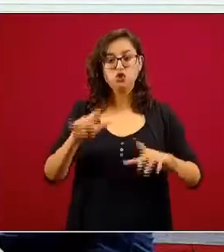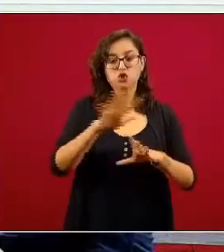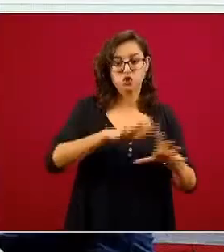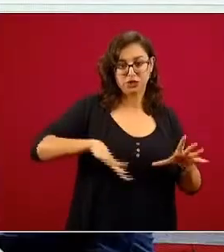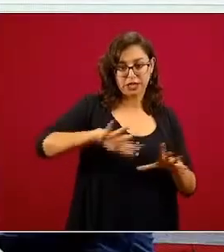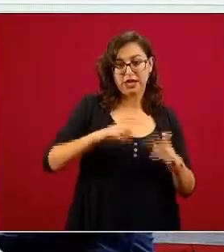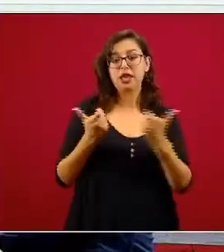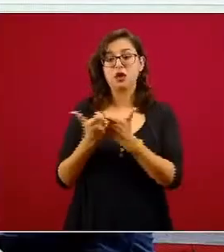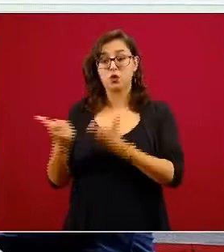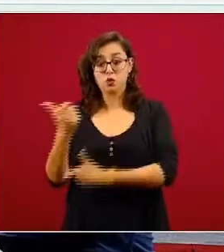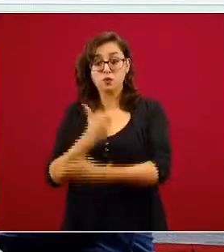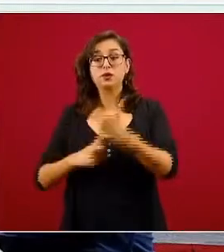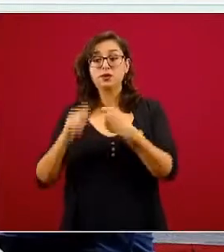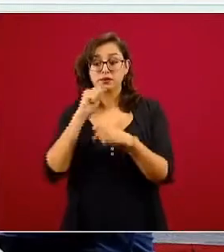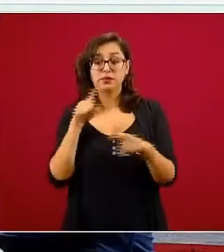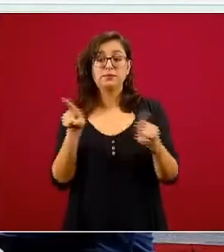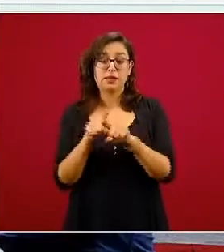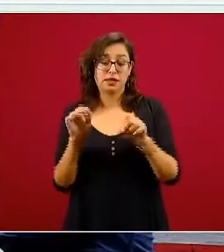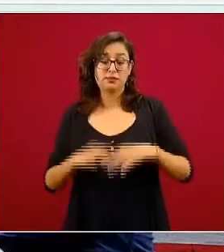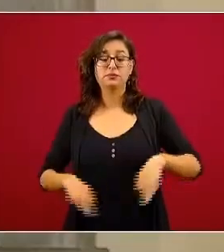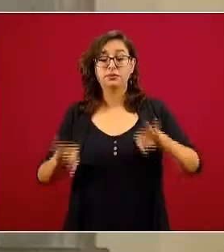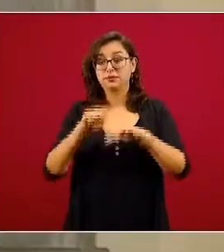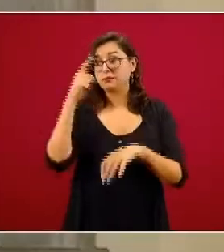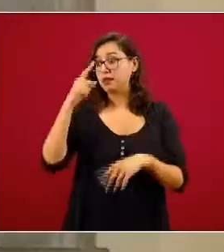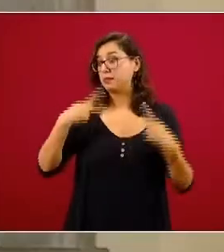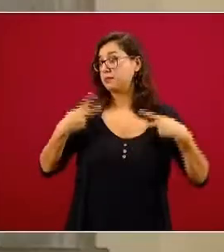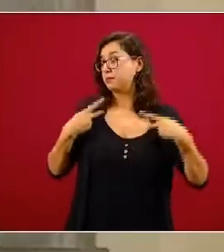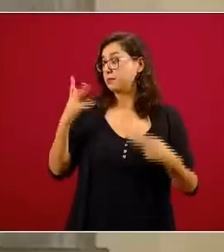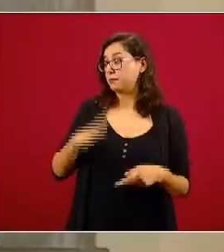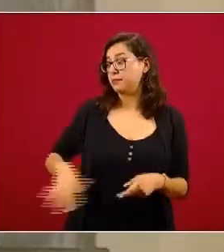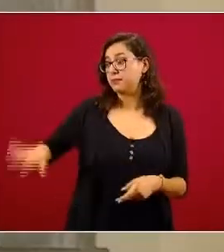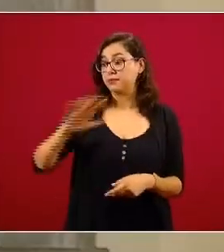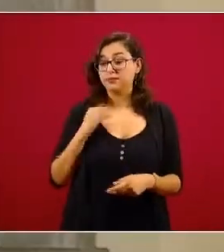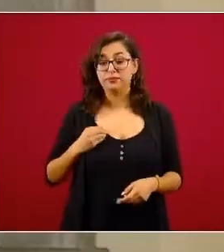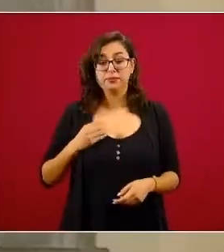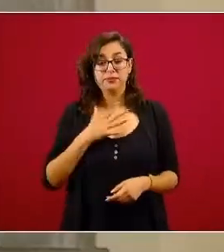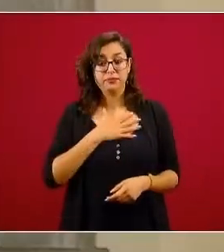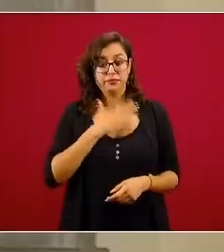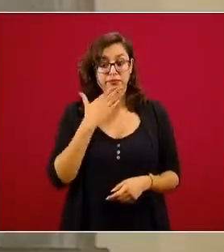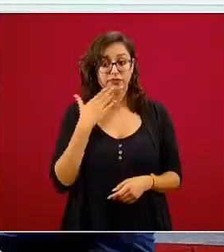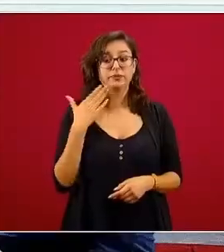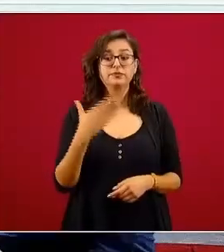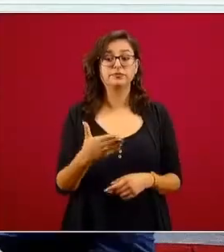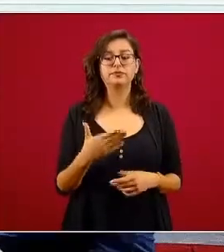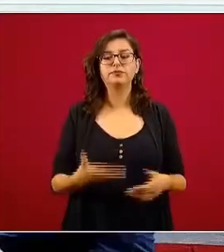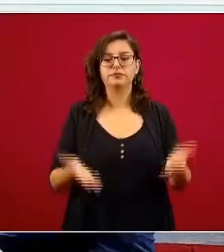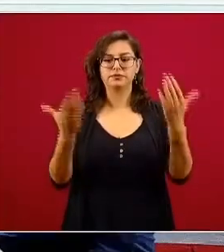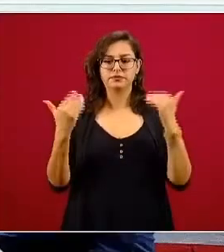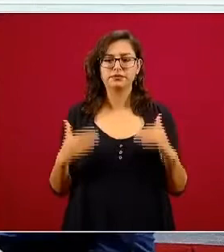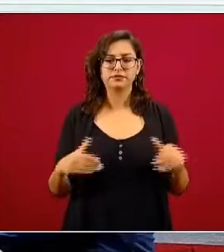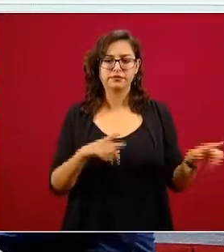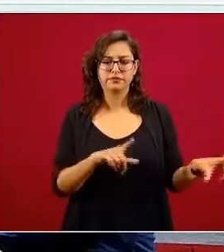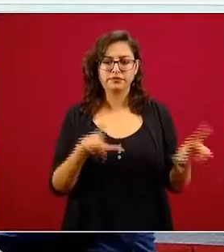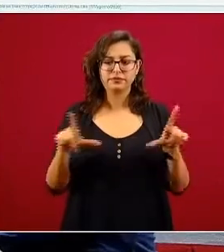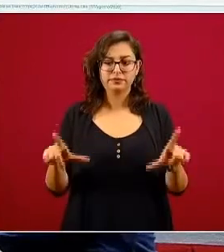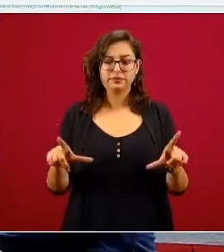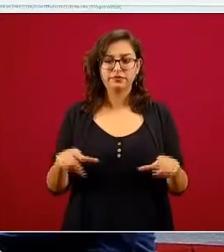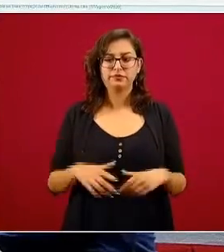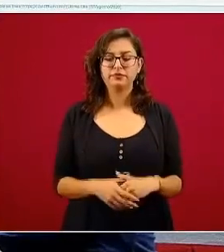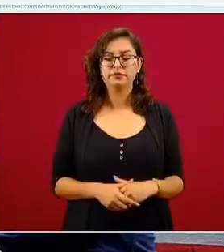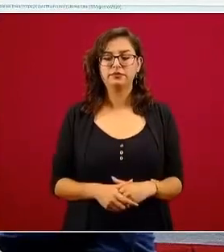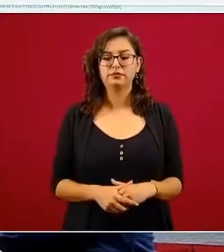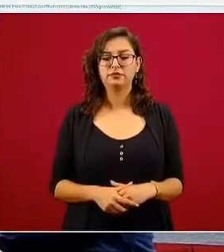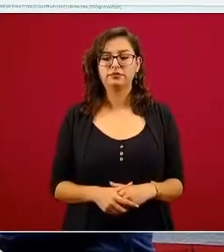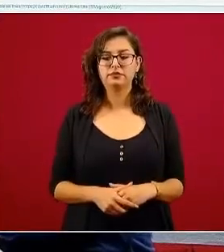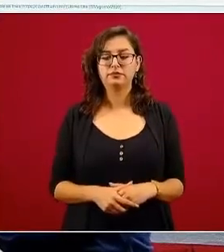son importantes para el bienestar de la población. Vamos a ver la primera diapositiva. Hoy día vamos a